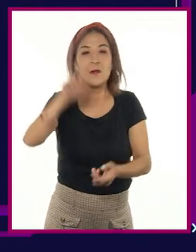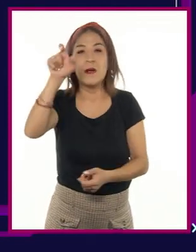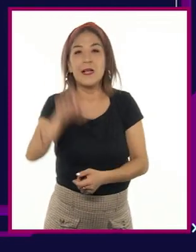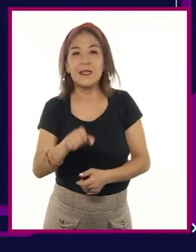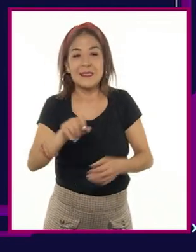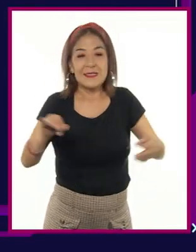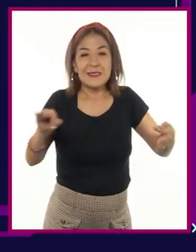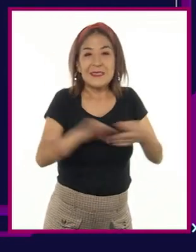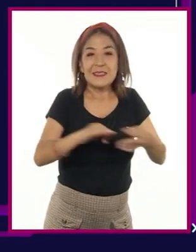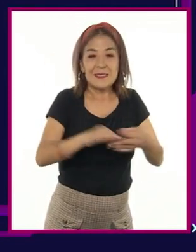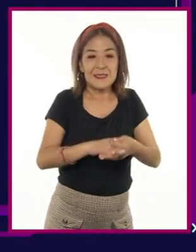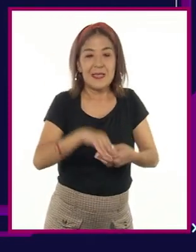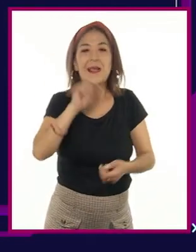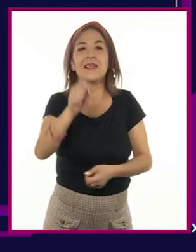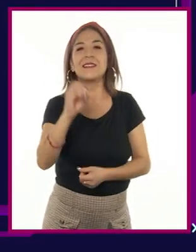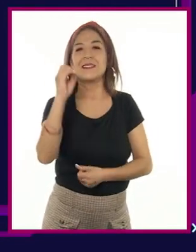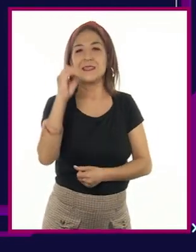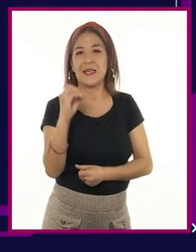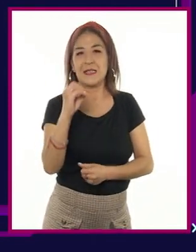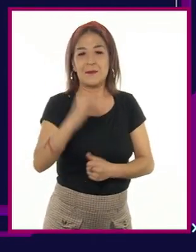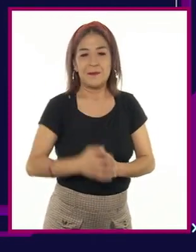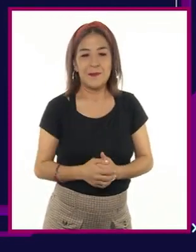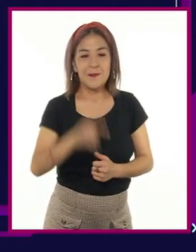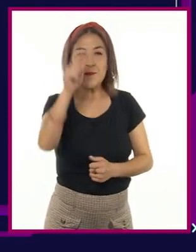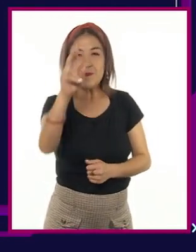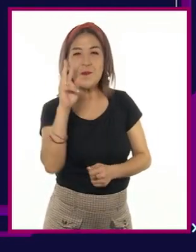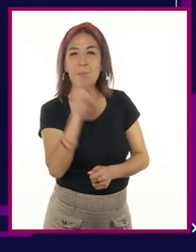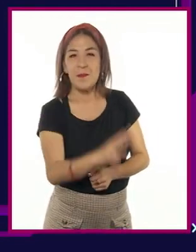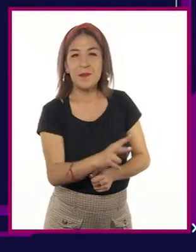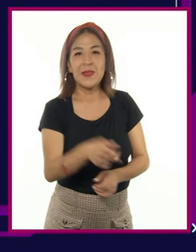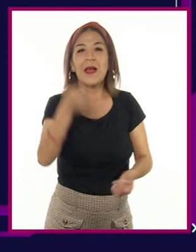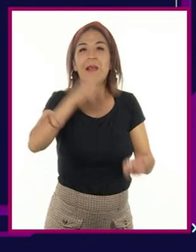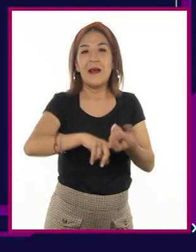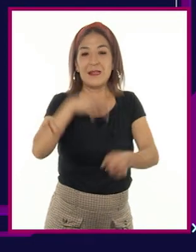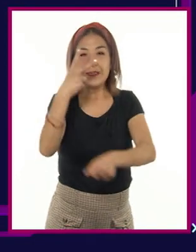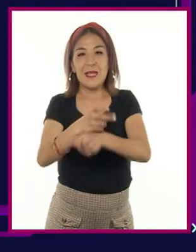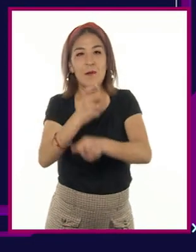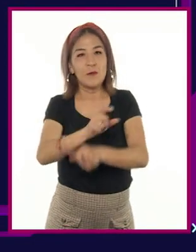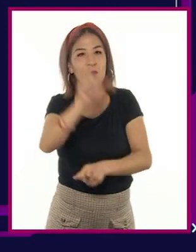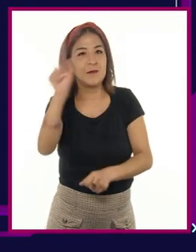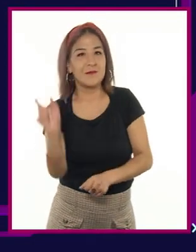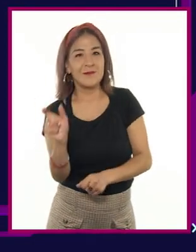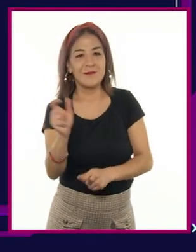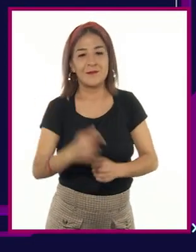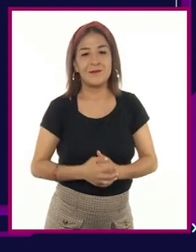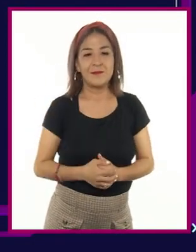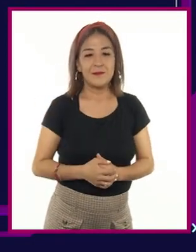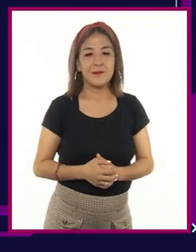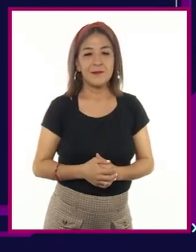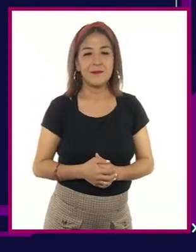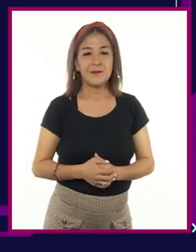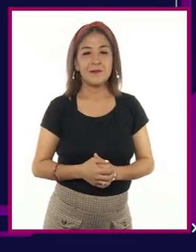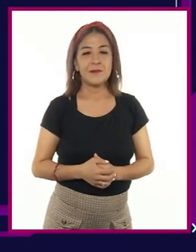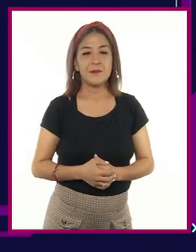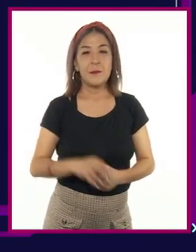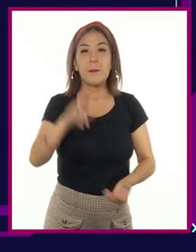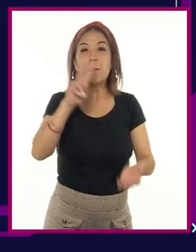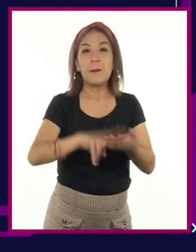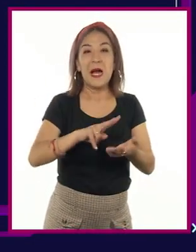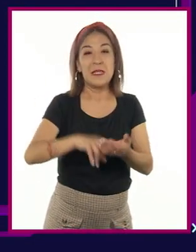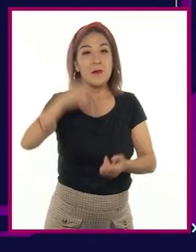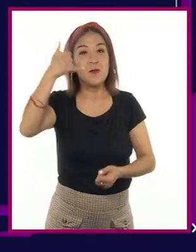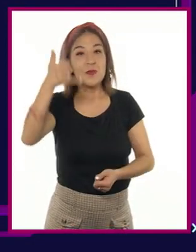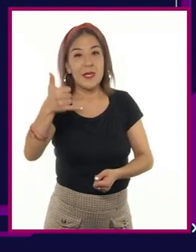acerca a 0 lo que se observa en el segundo cuadrante mientras que el valor de y